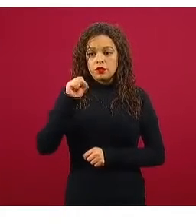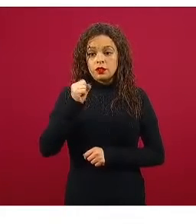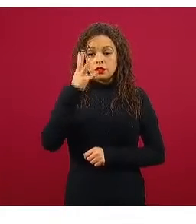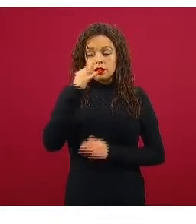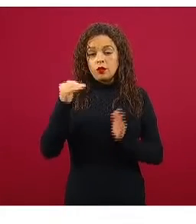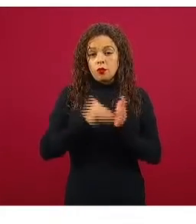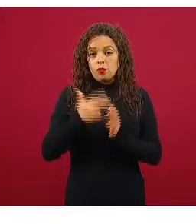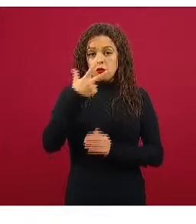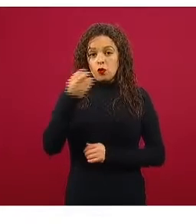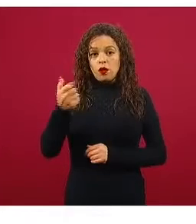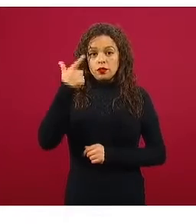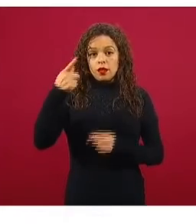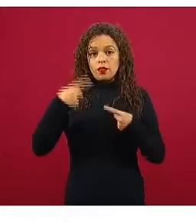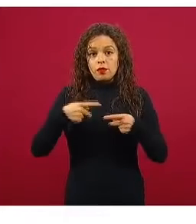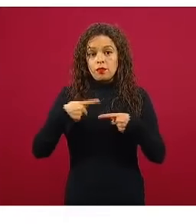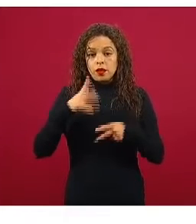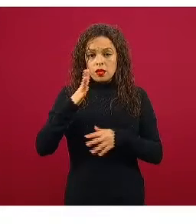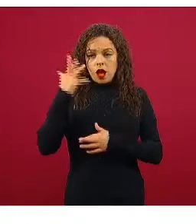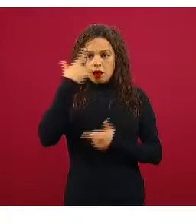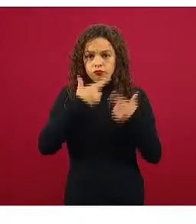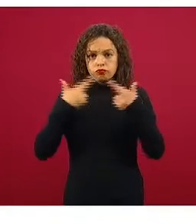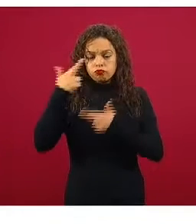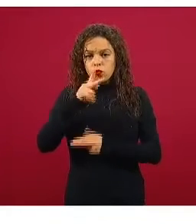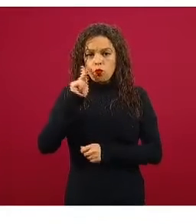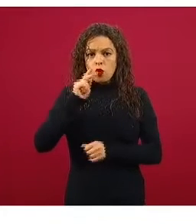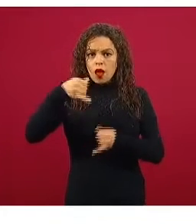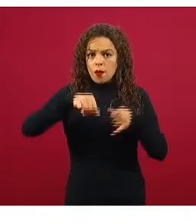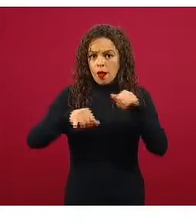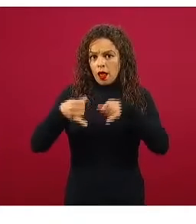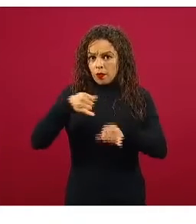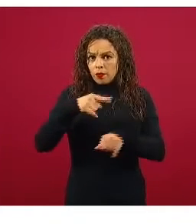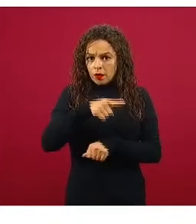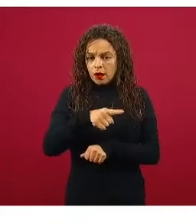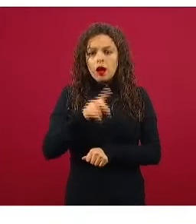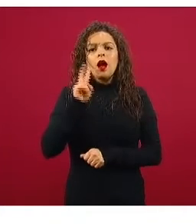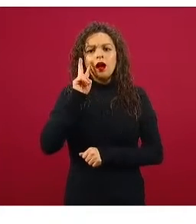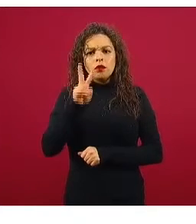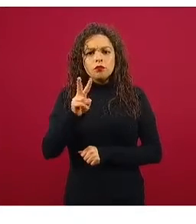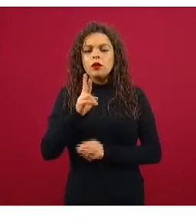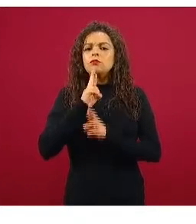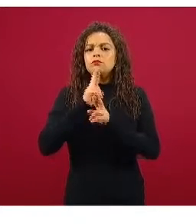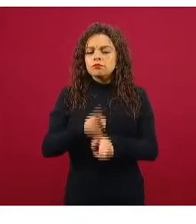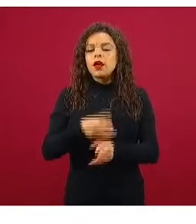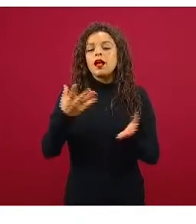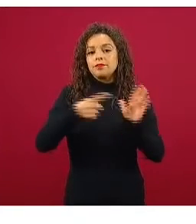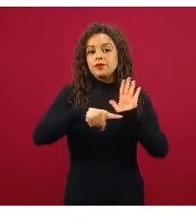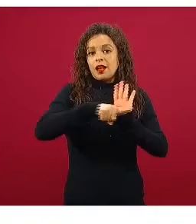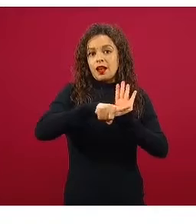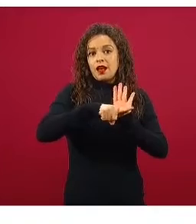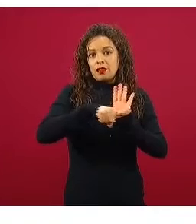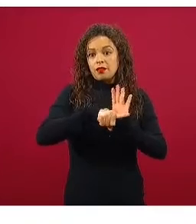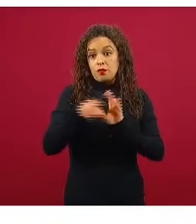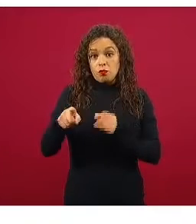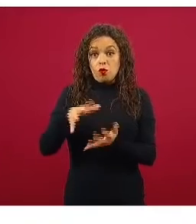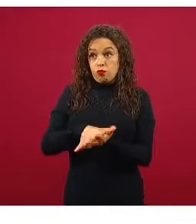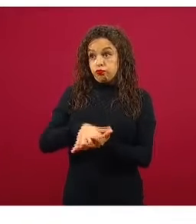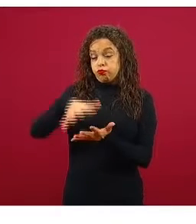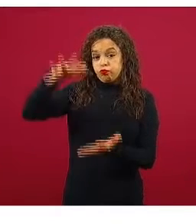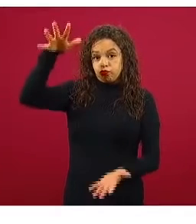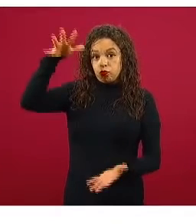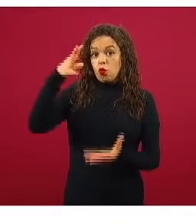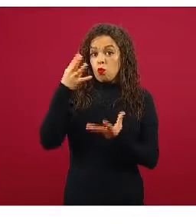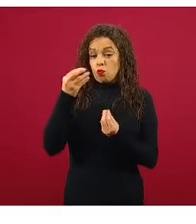65.807 personas que se realizaron la prueba, lo cual es una cantidad bastante importante, es